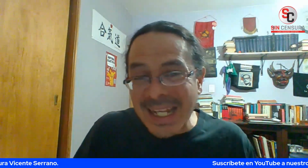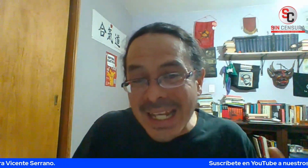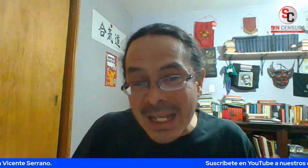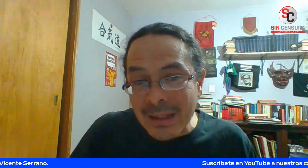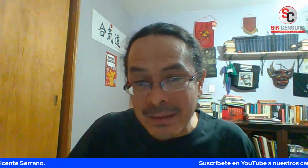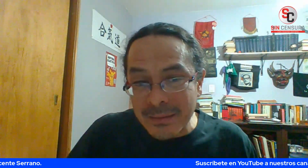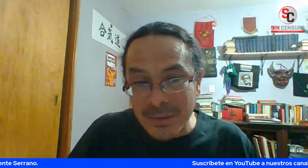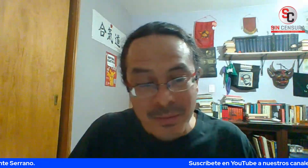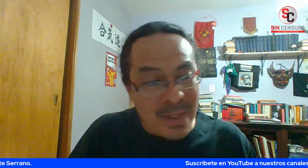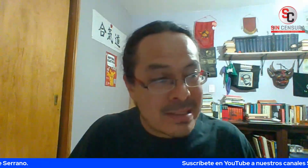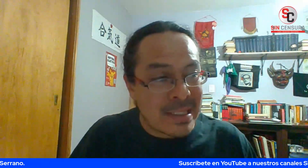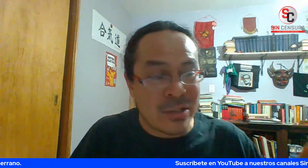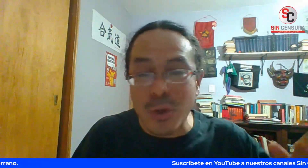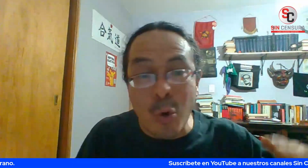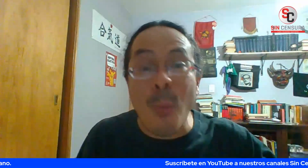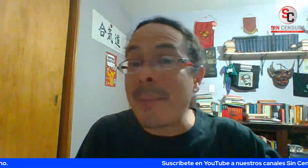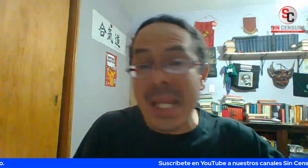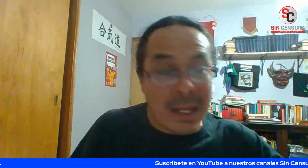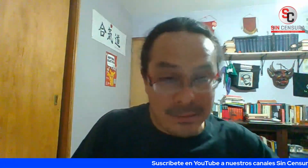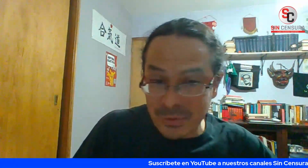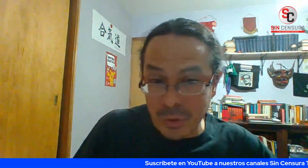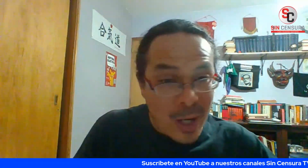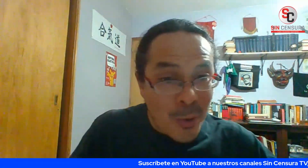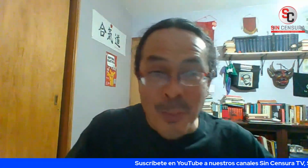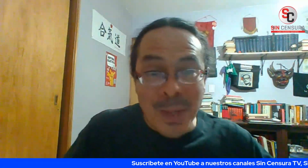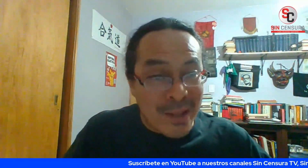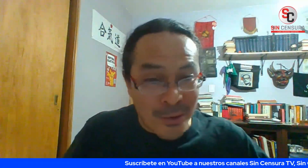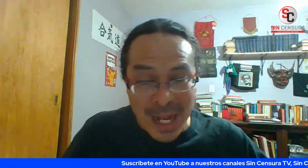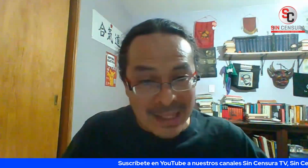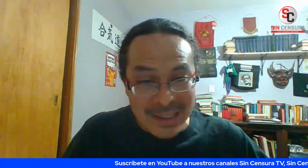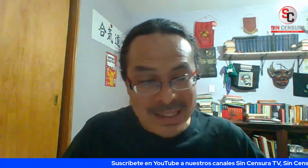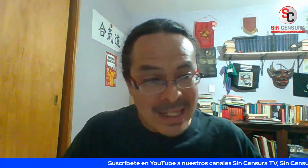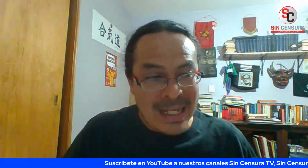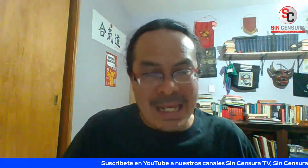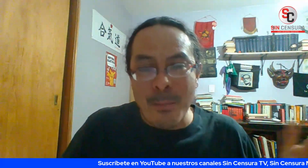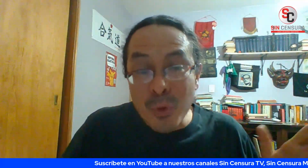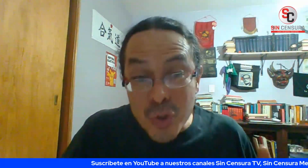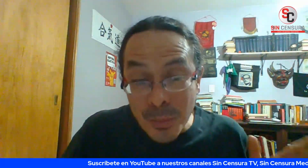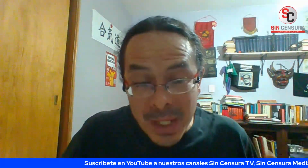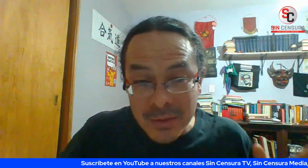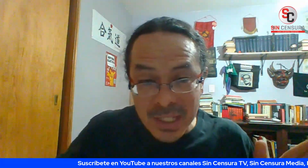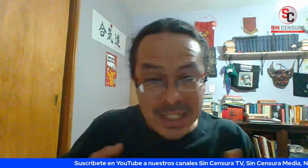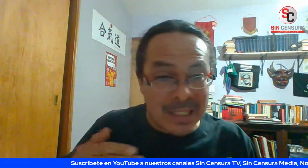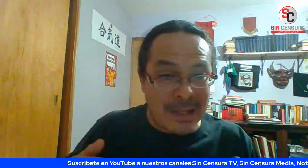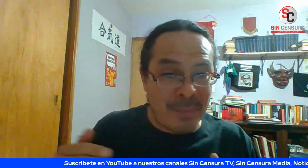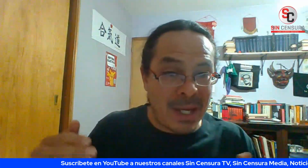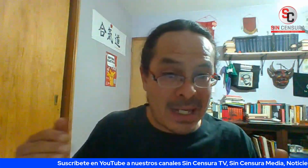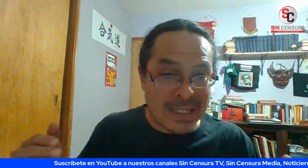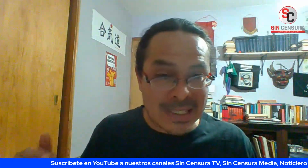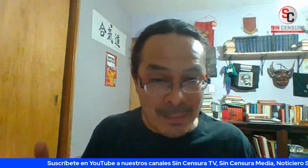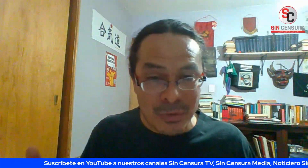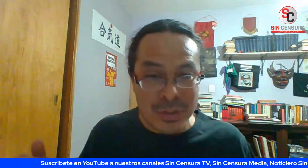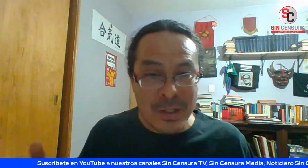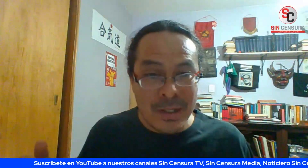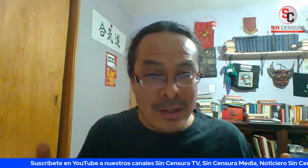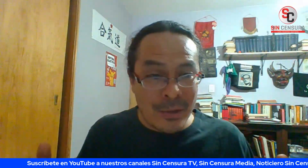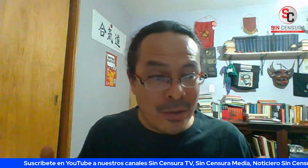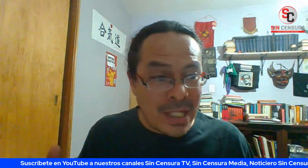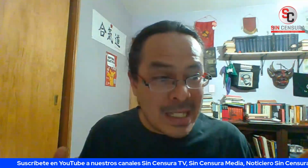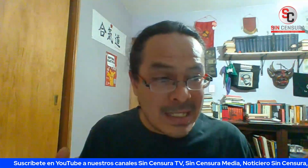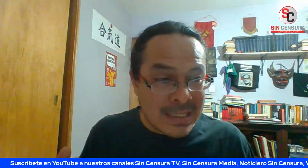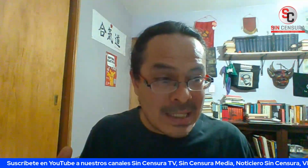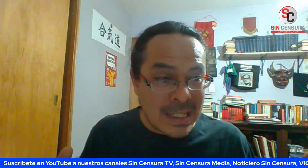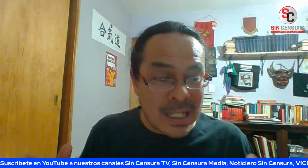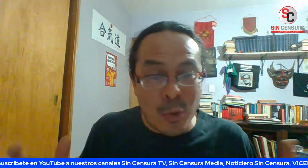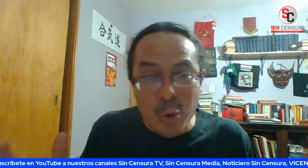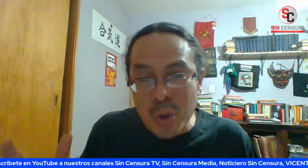nuestra. Y el INE no lo cumplía, no lo ha cumplido antes, mucho menos en esta etapa en la que estamos, ¿no?